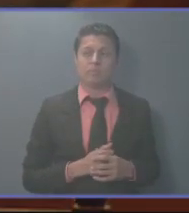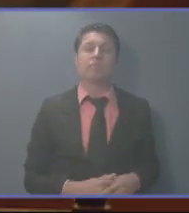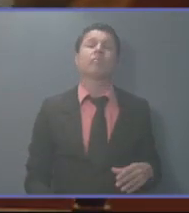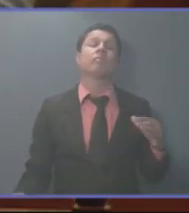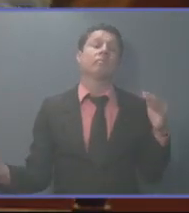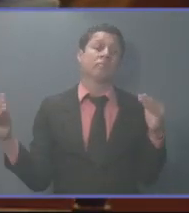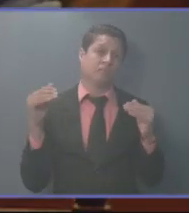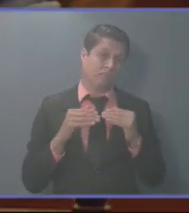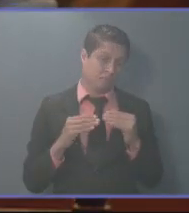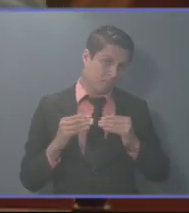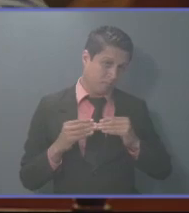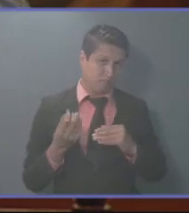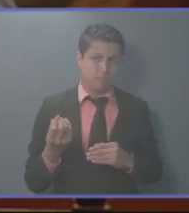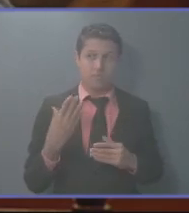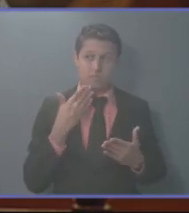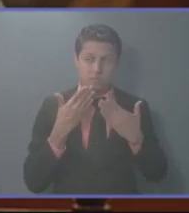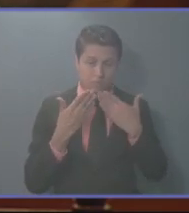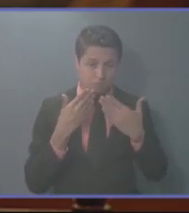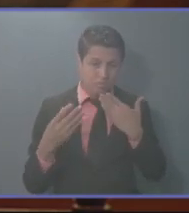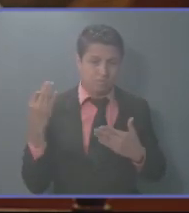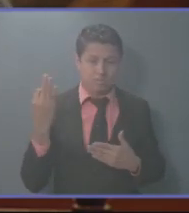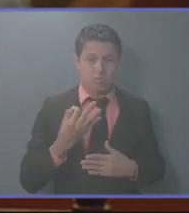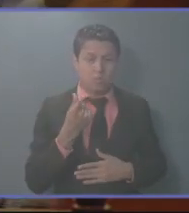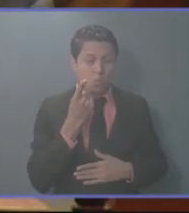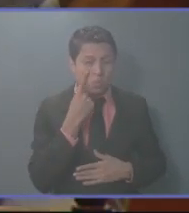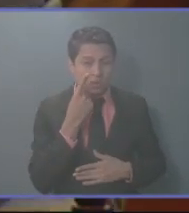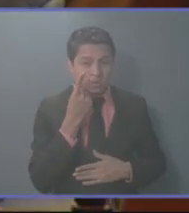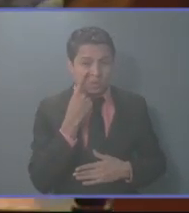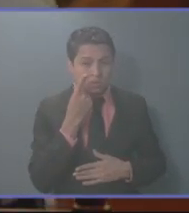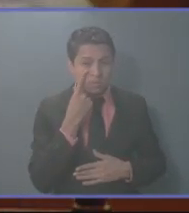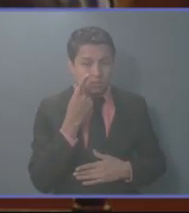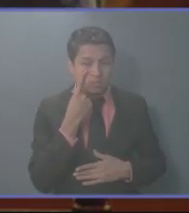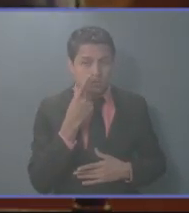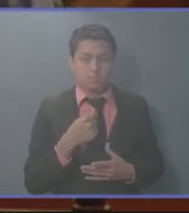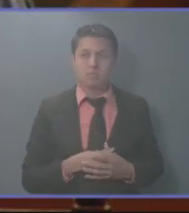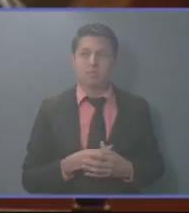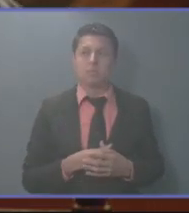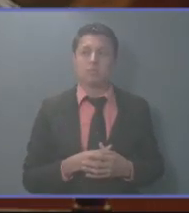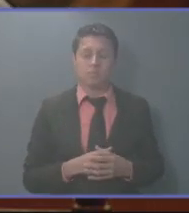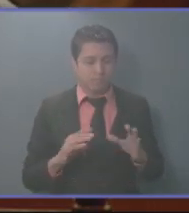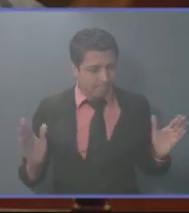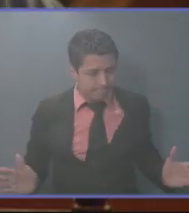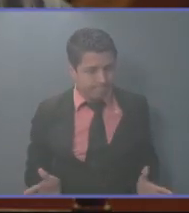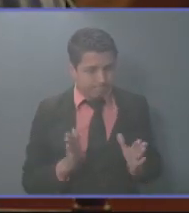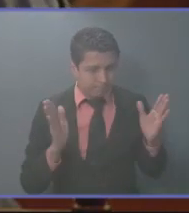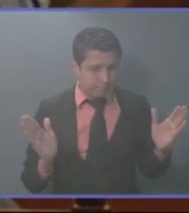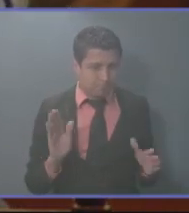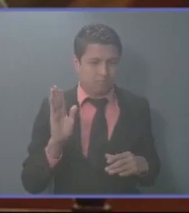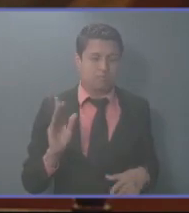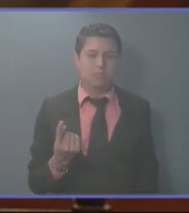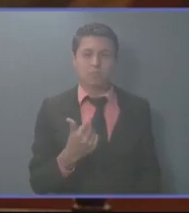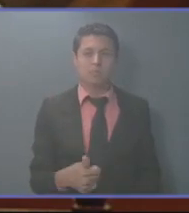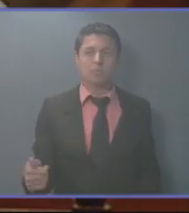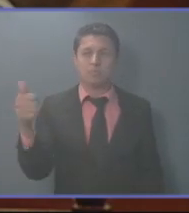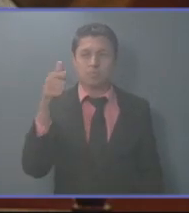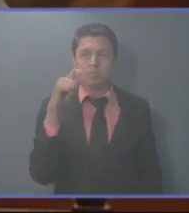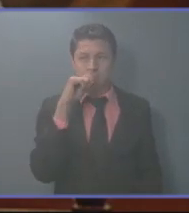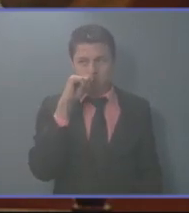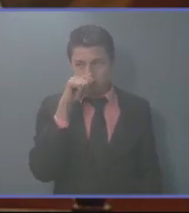Además nos dice, deben de cuidar, de inspirar a sus